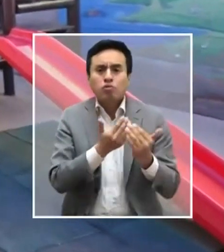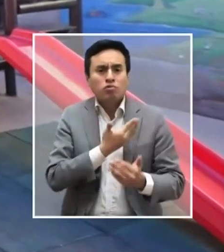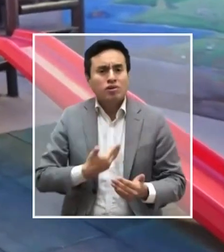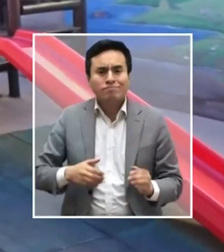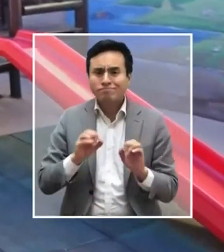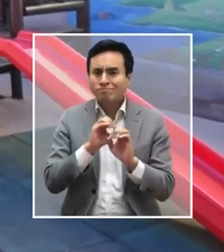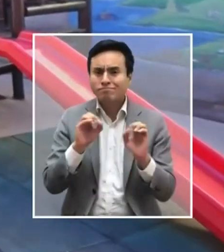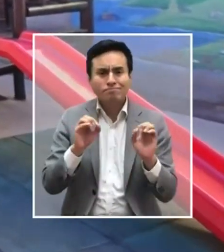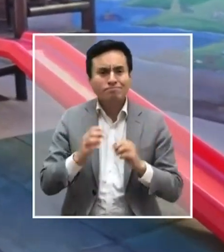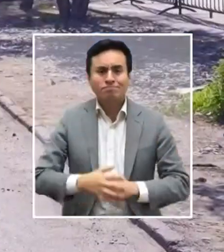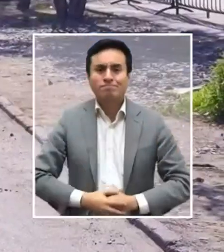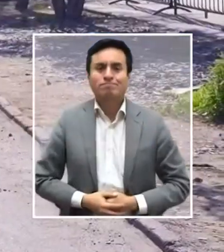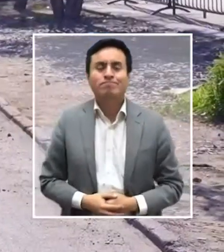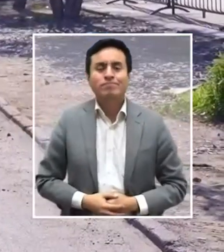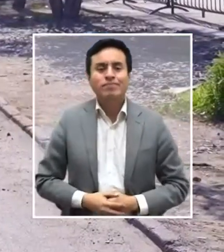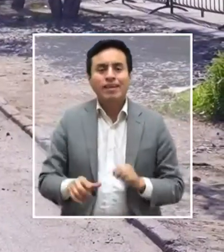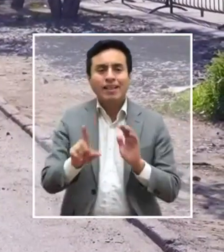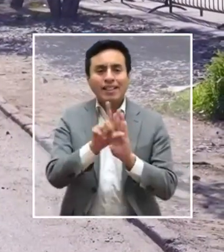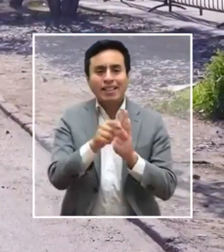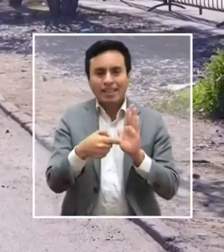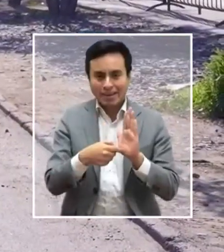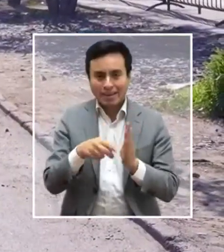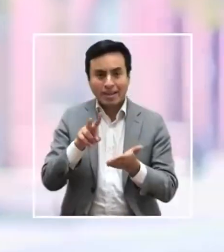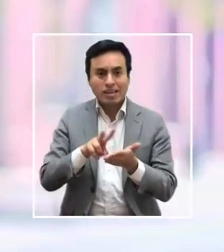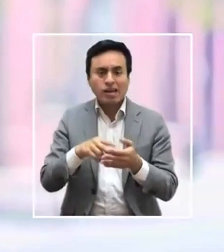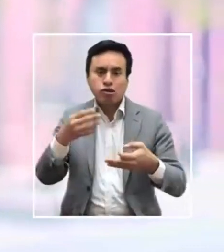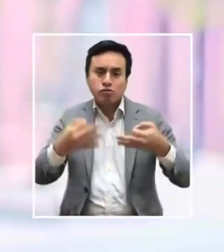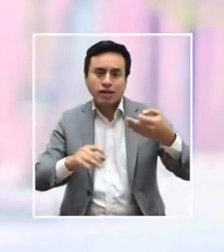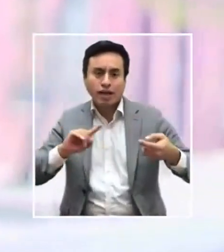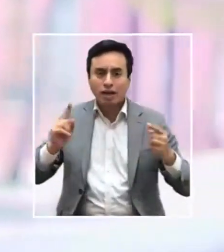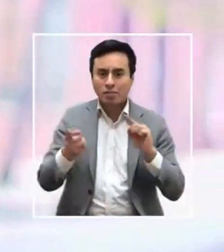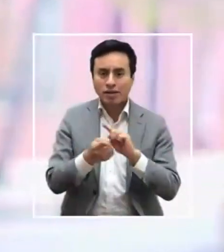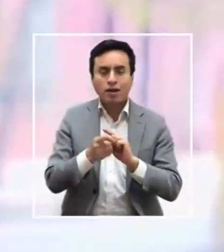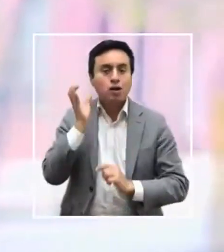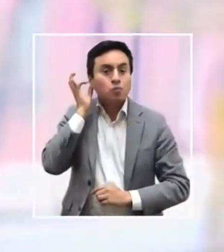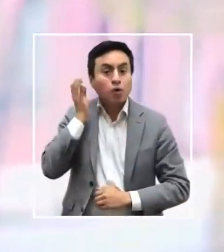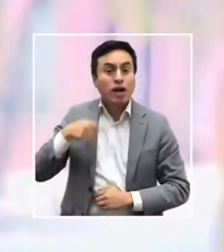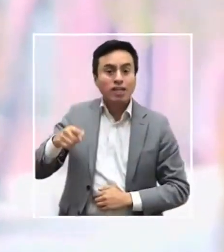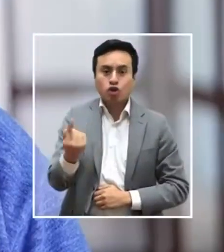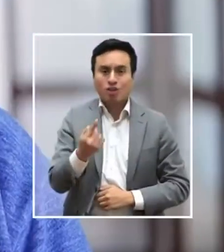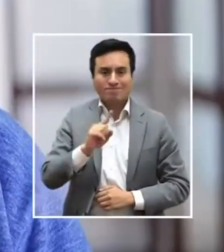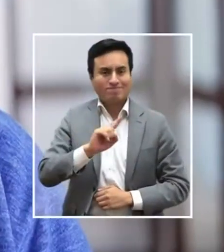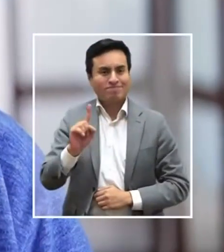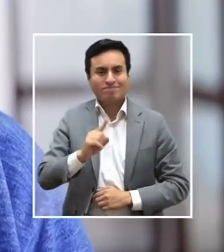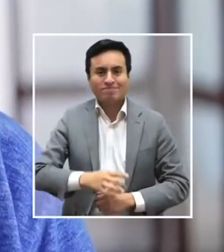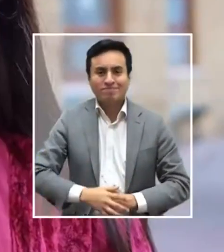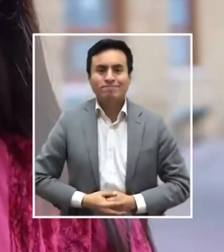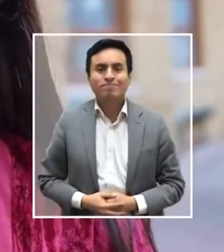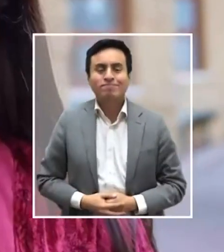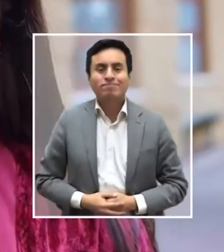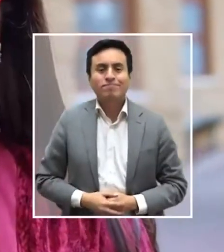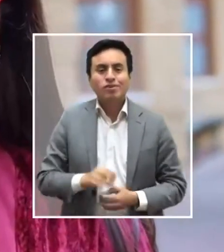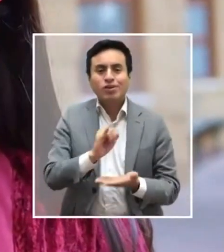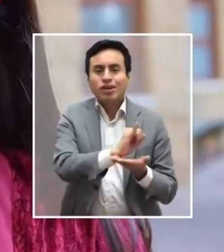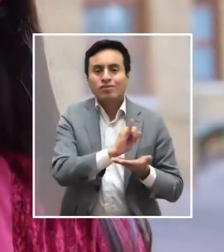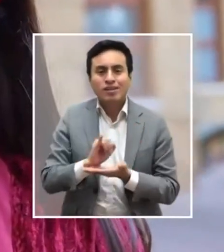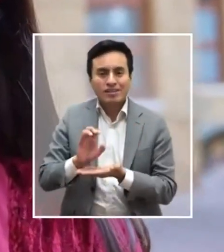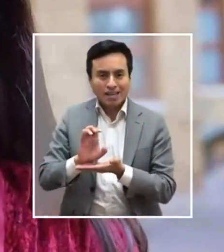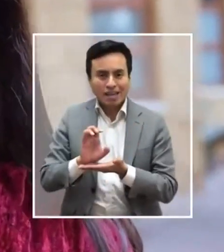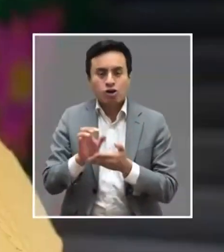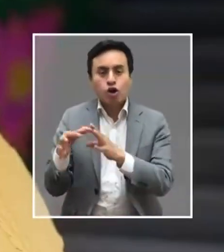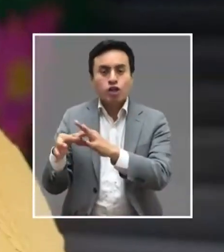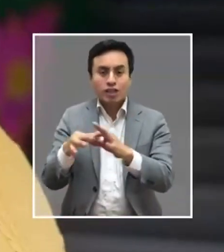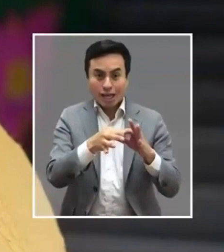algunos documentos si es que mantienen deudas, como también se hace la retención al momento de hacer lo que es en el servicio de puestos internos, las